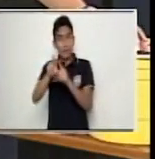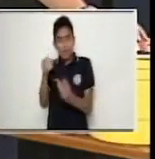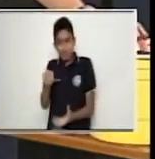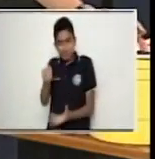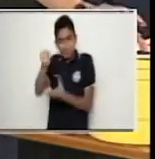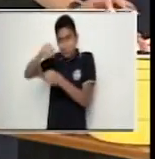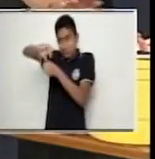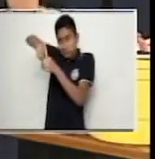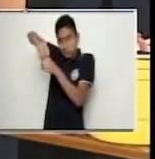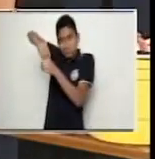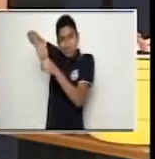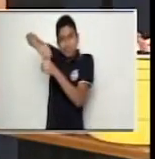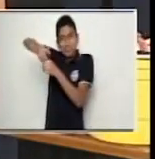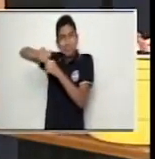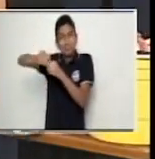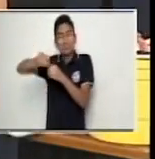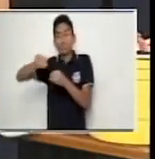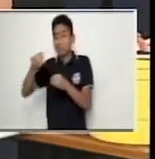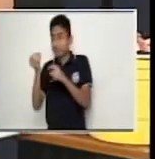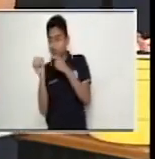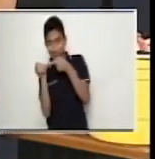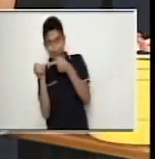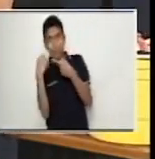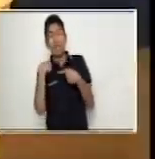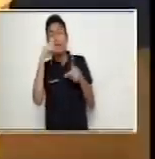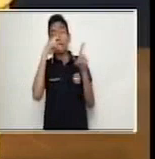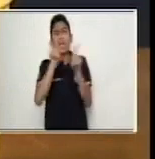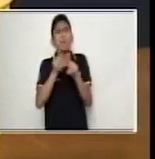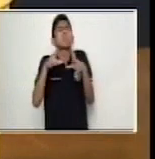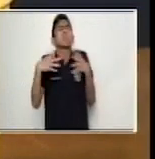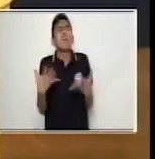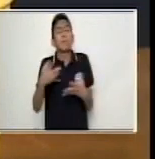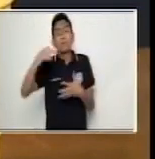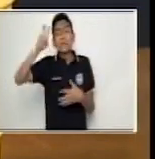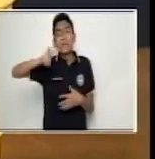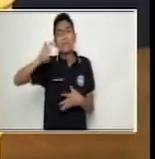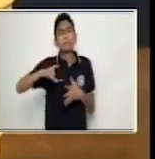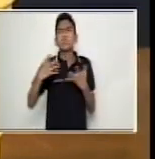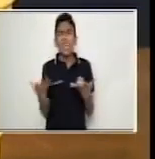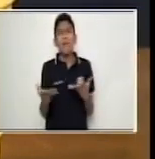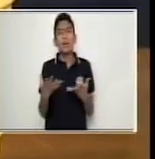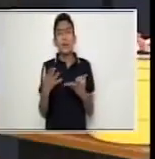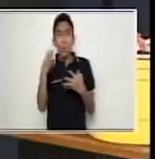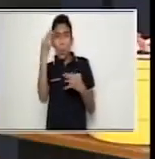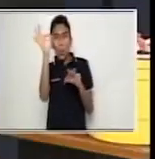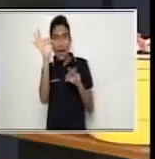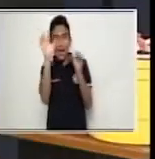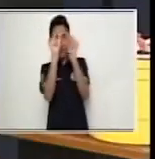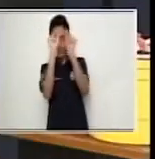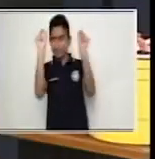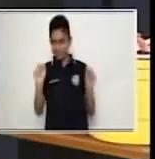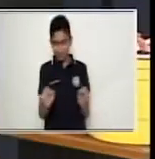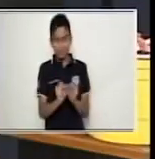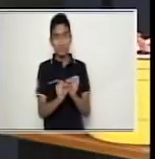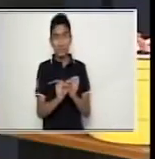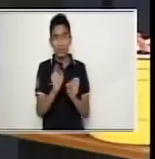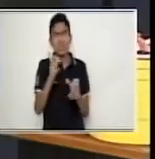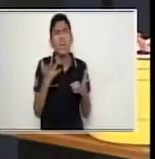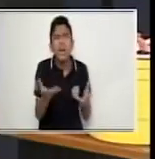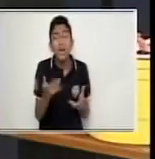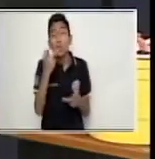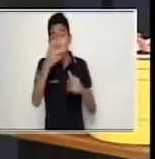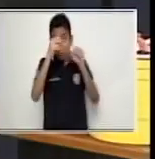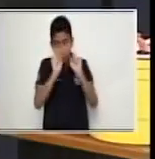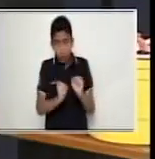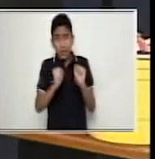Para poder hacer este ejercicio, también vamos a utilizar nuestra pizarra mágica. En esta pizarra mágica,